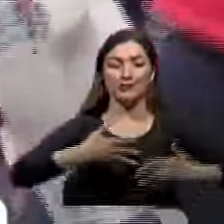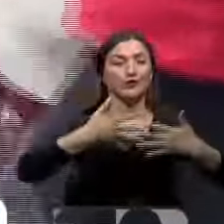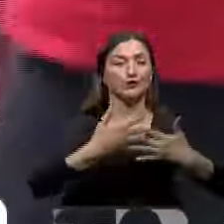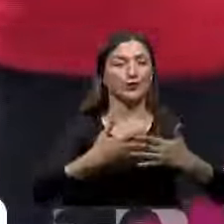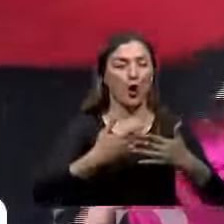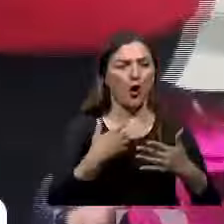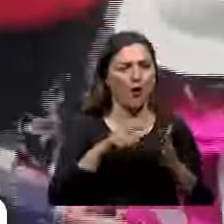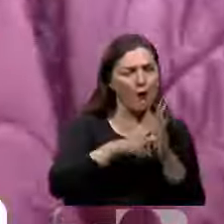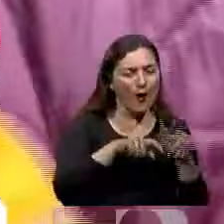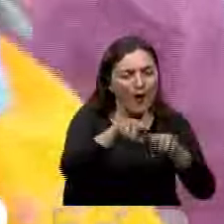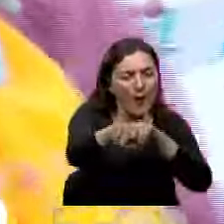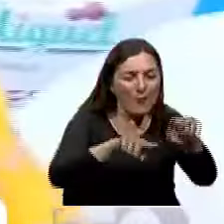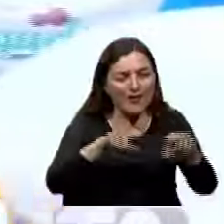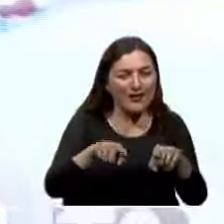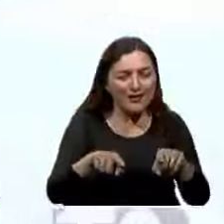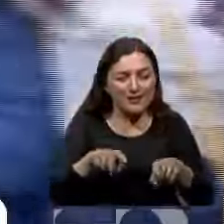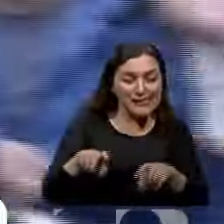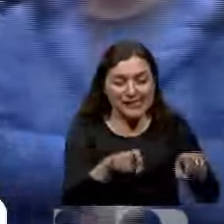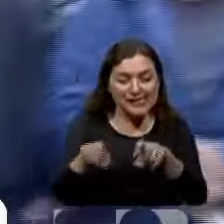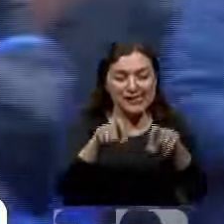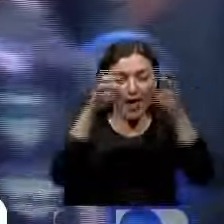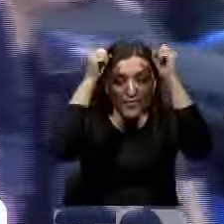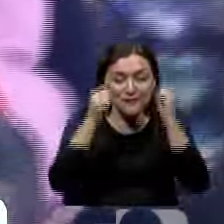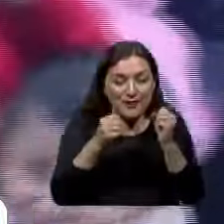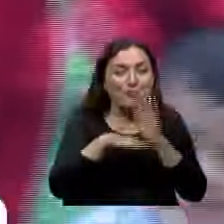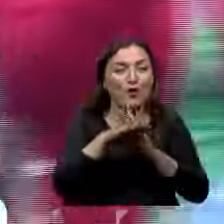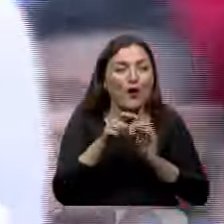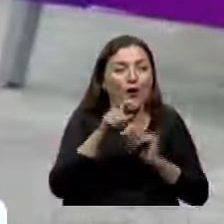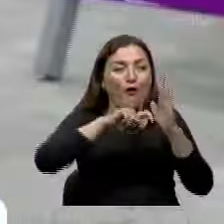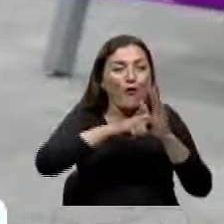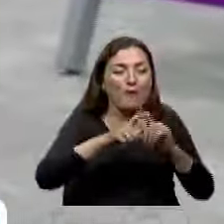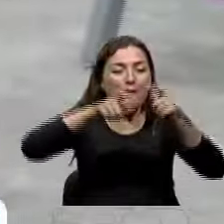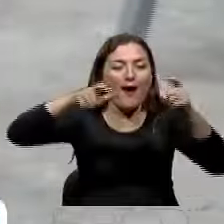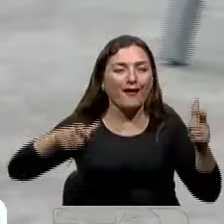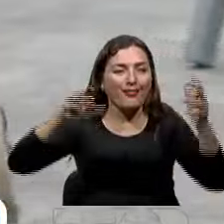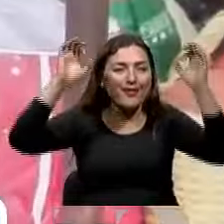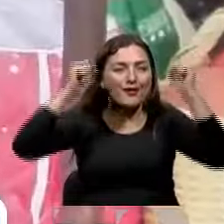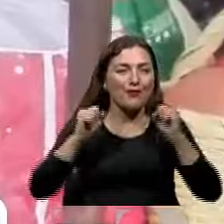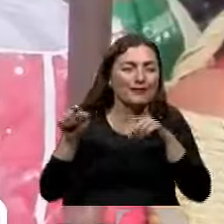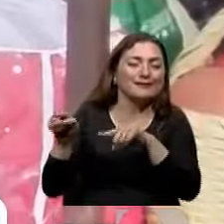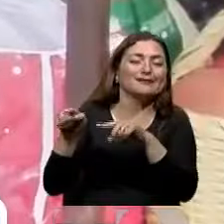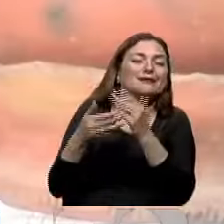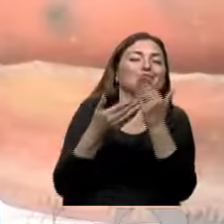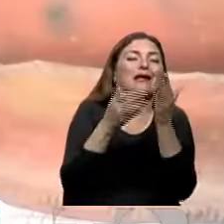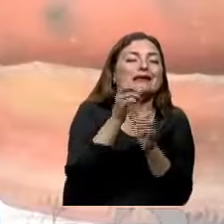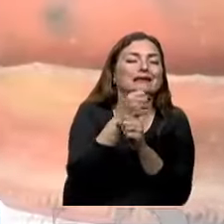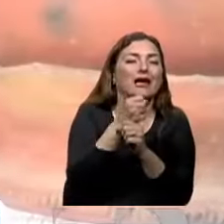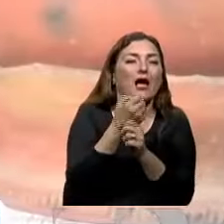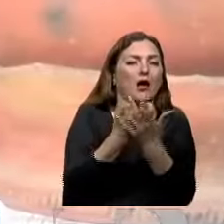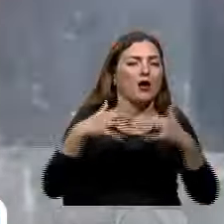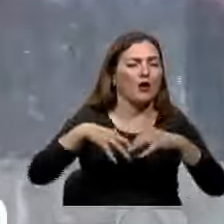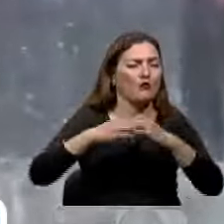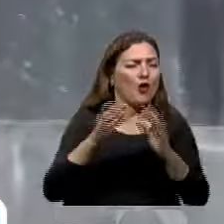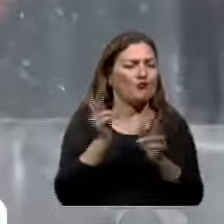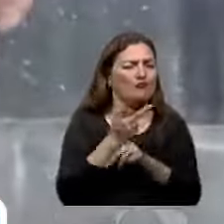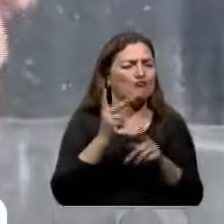de cuyes, el cuy mejor disfrazado, el cuy más grande y el disfraz de mochos. Estos eventos reactivan el desarrollo